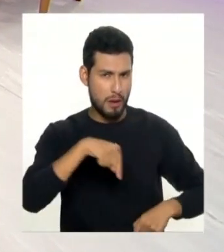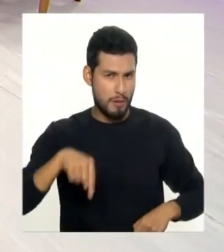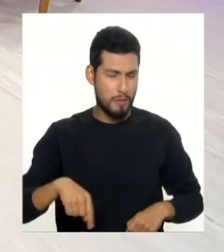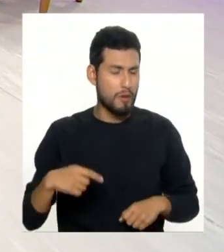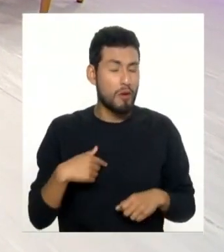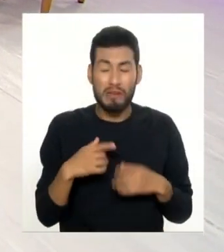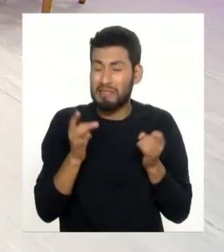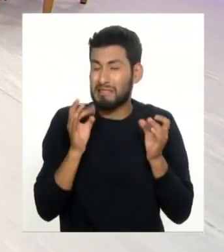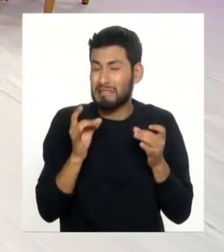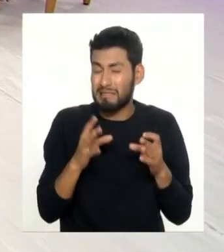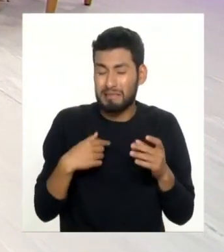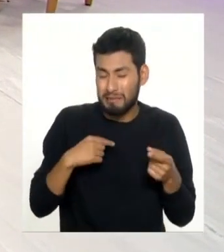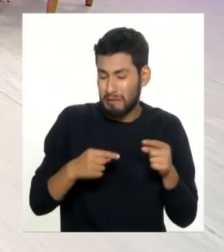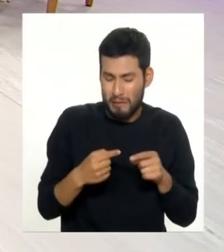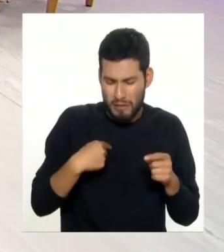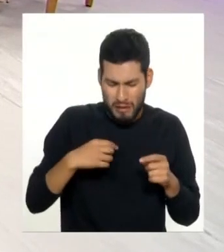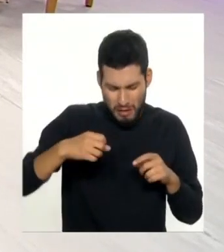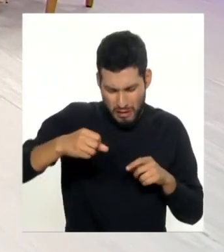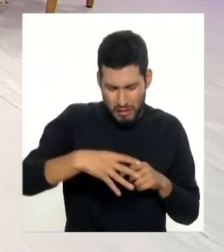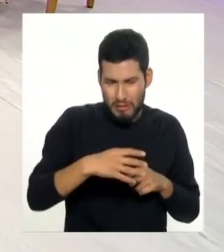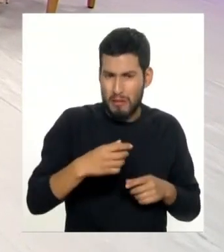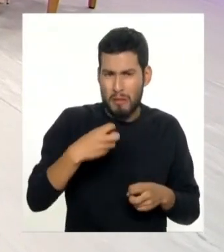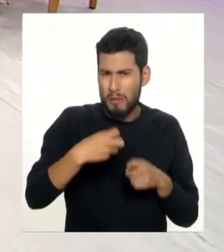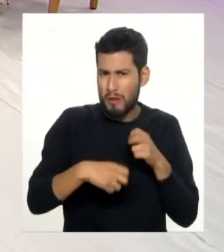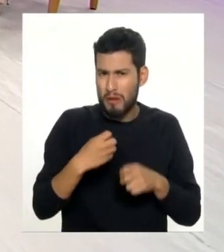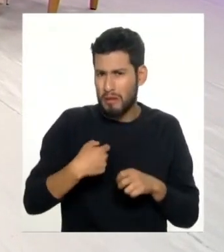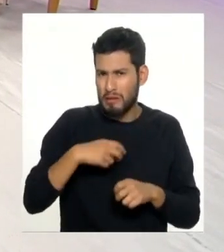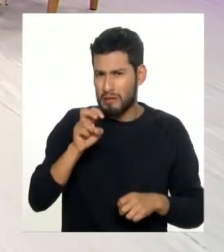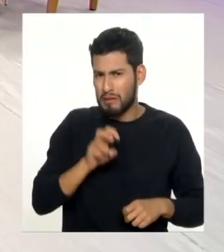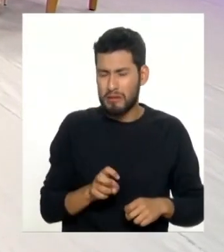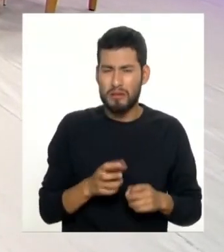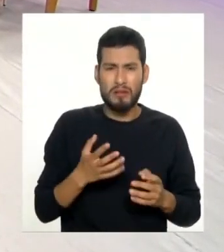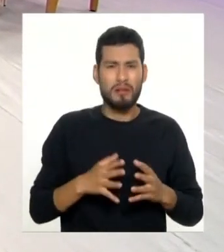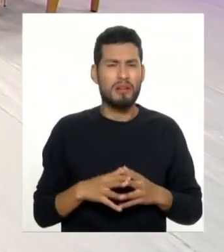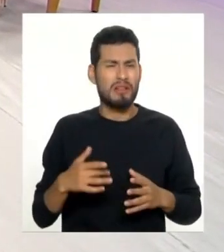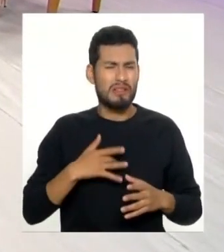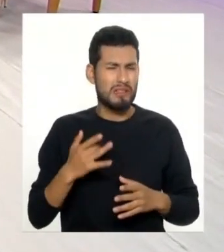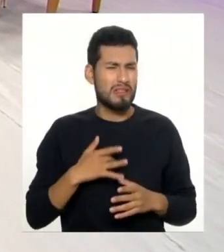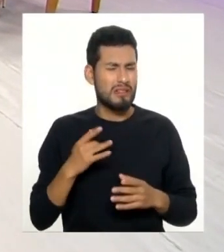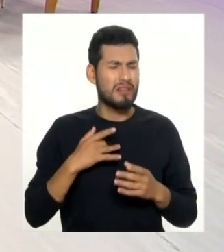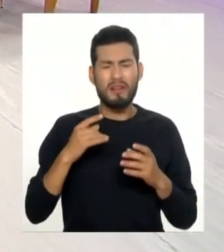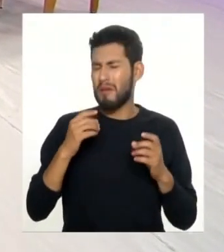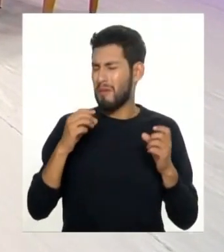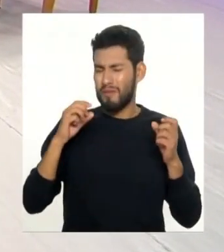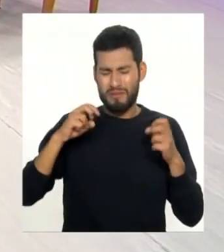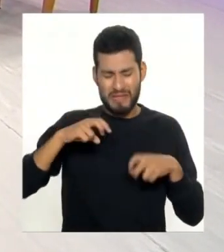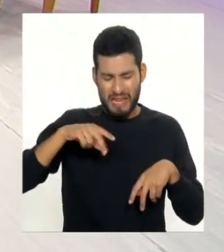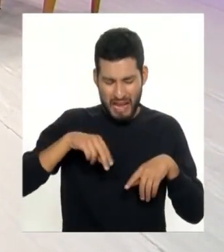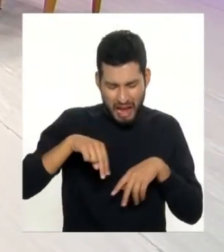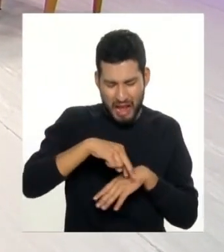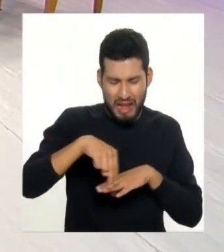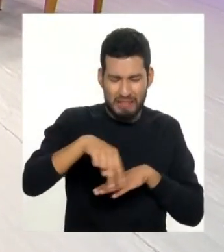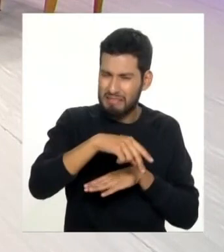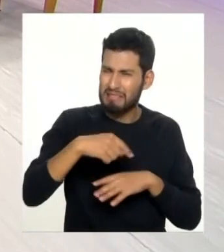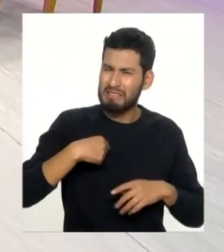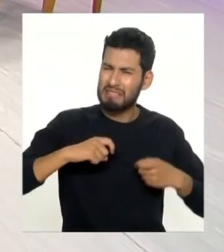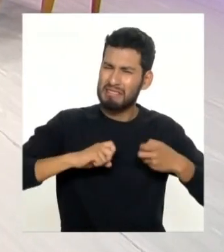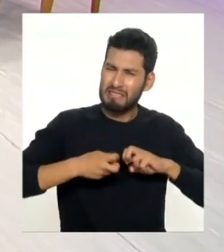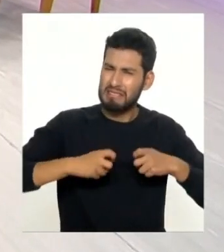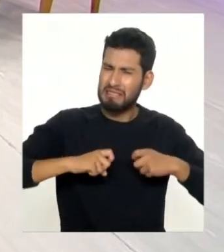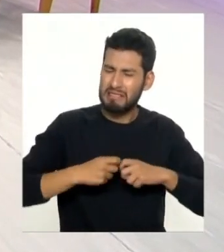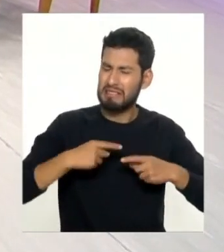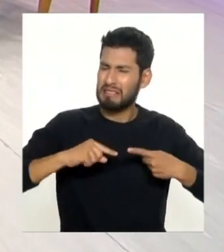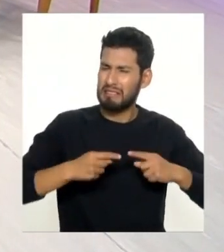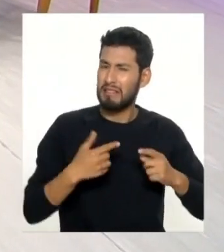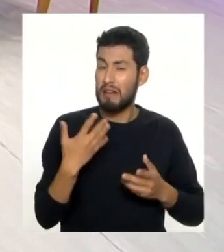la inflamación discal y todo eso. Pero siento bastante molestia en el momento de caminar. Y yo quisiera saber si eso es por el